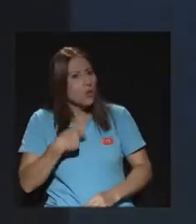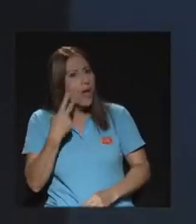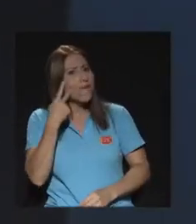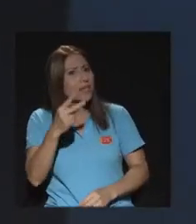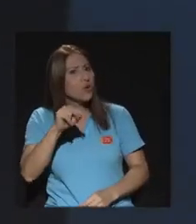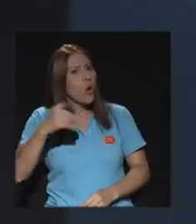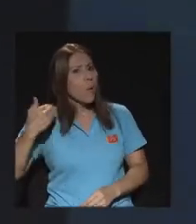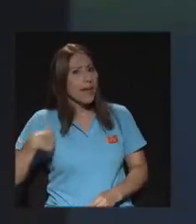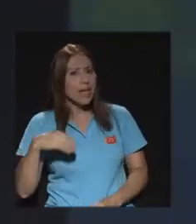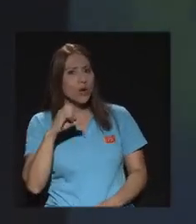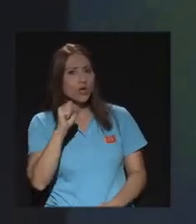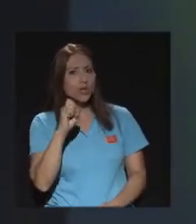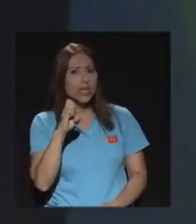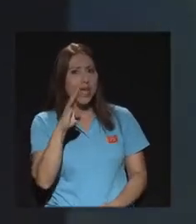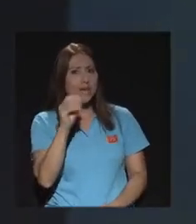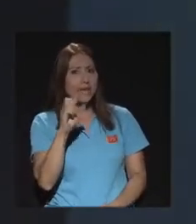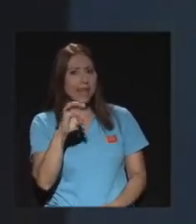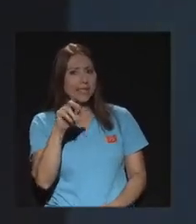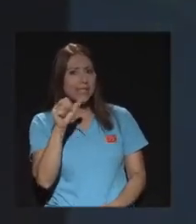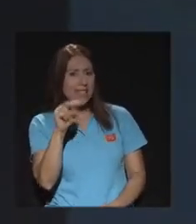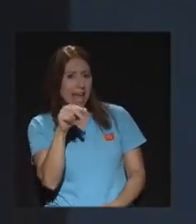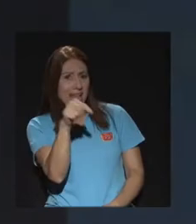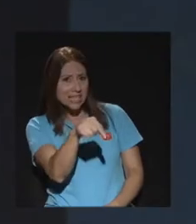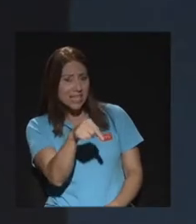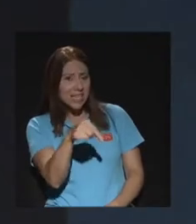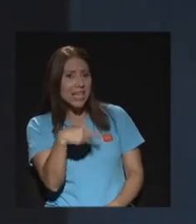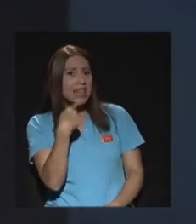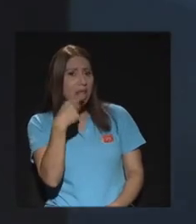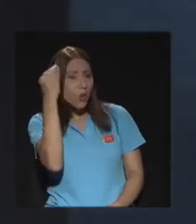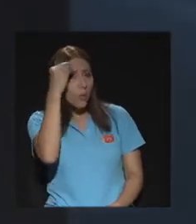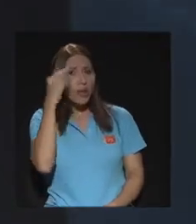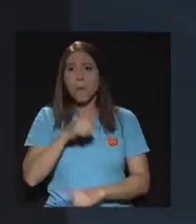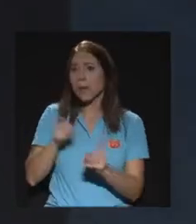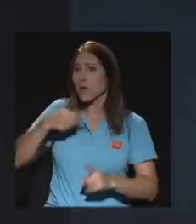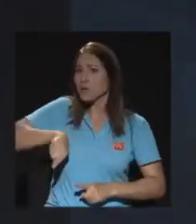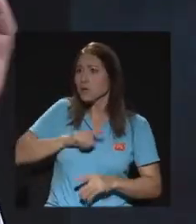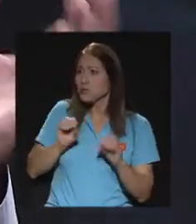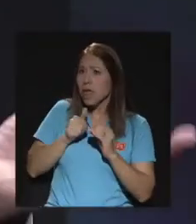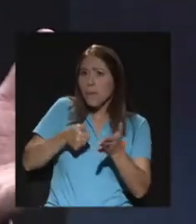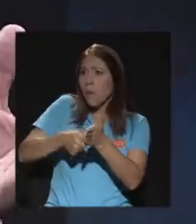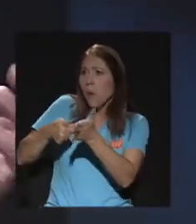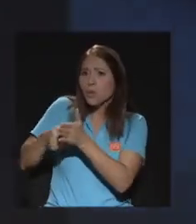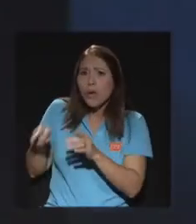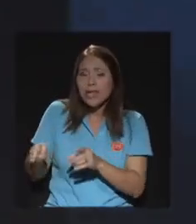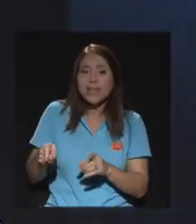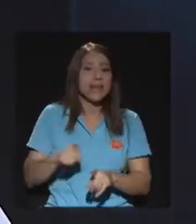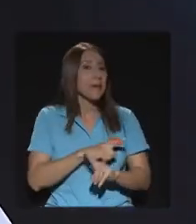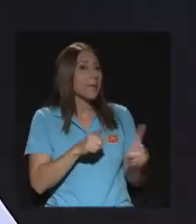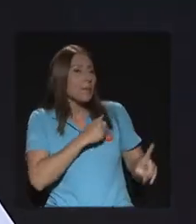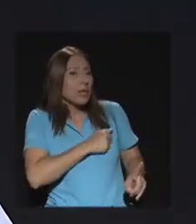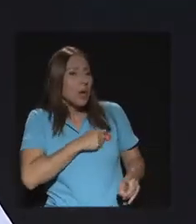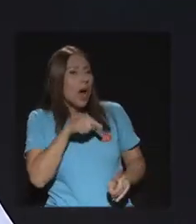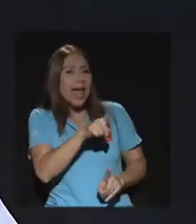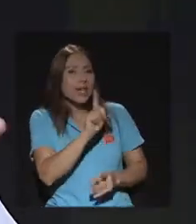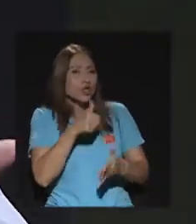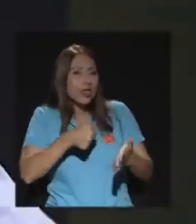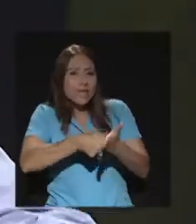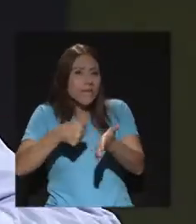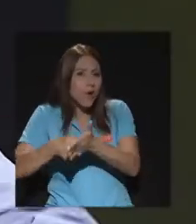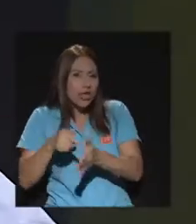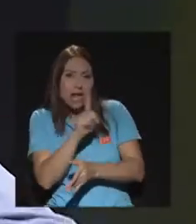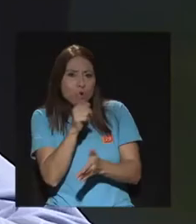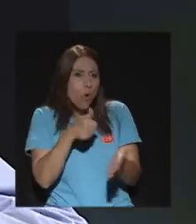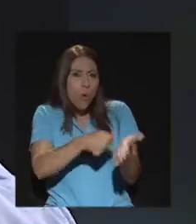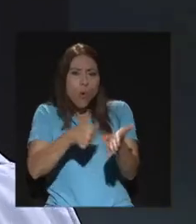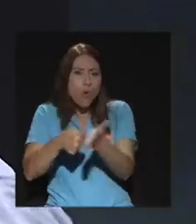ahí dando su opinión. Nosotros no tenemos voto ahí, nunca hemos sido considerados. Perdón, ahí no se vota en la realidad. El tipo de votación no tiene una validez. ¿Por qué?